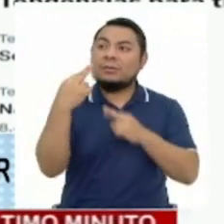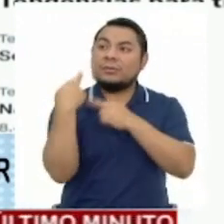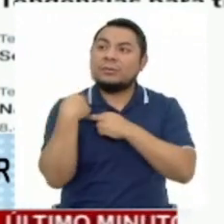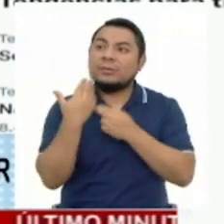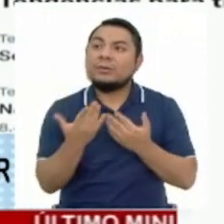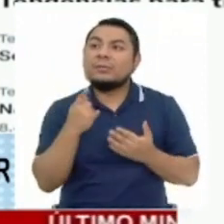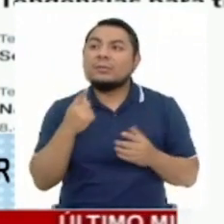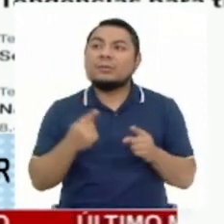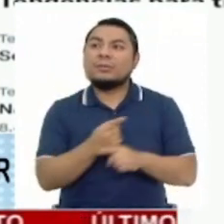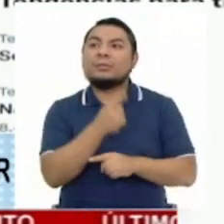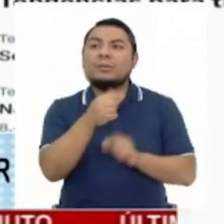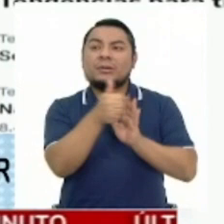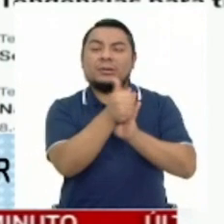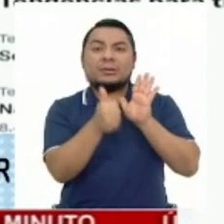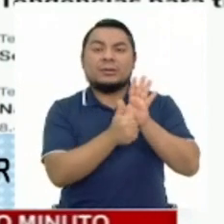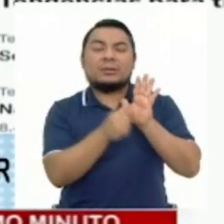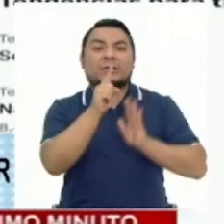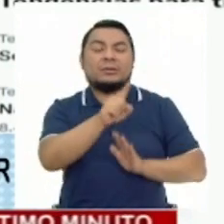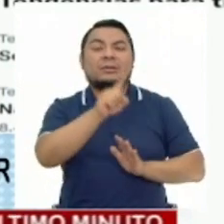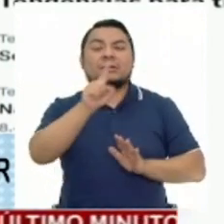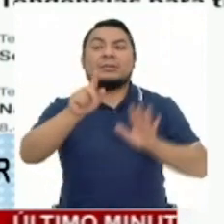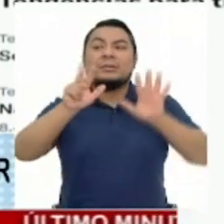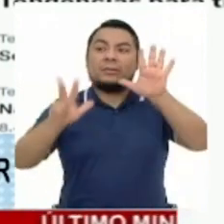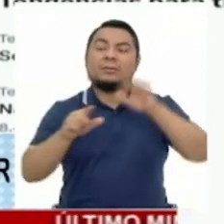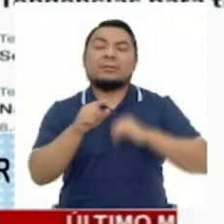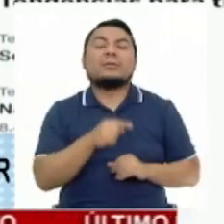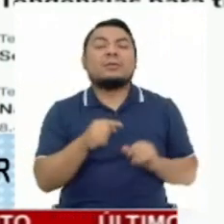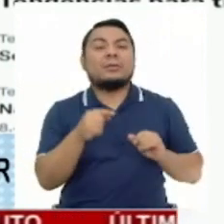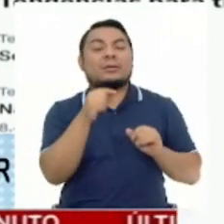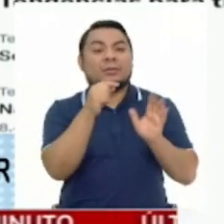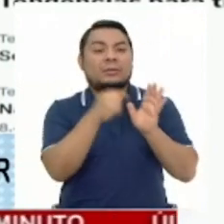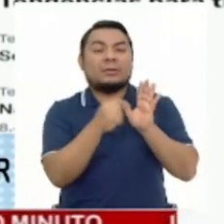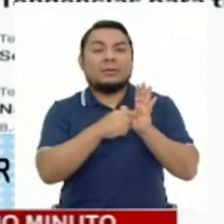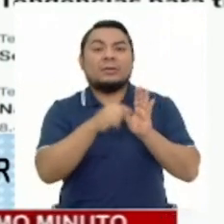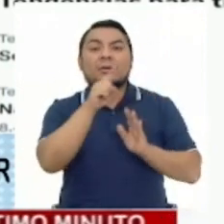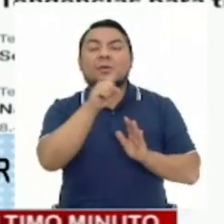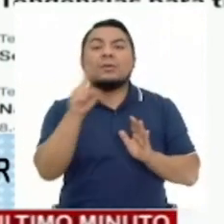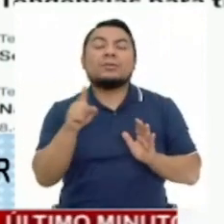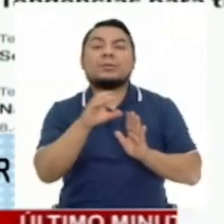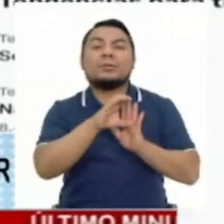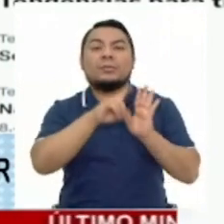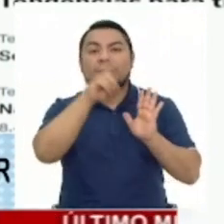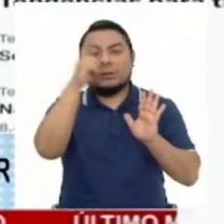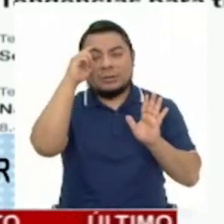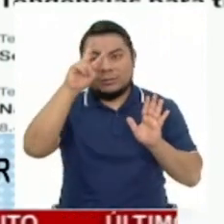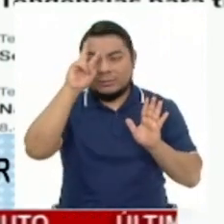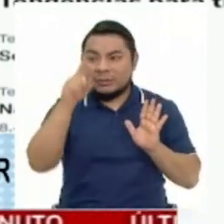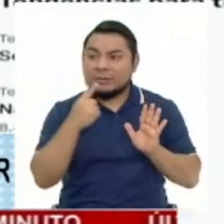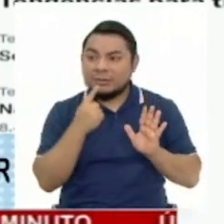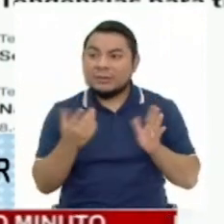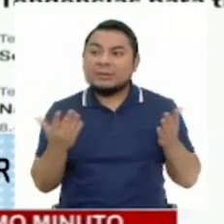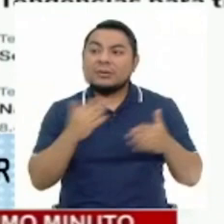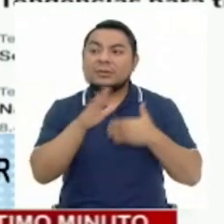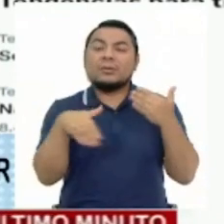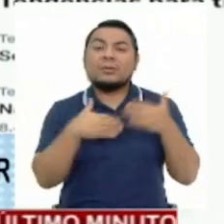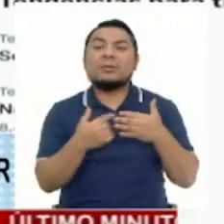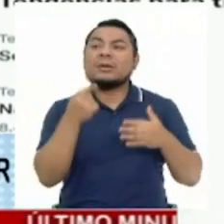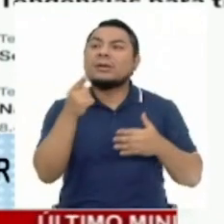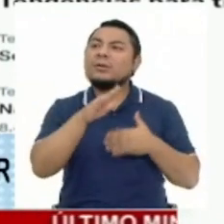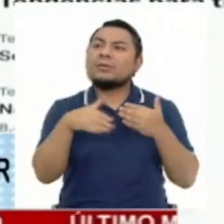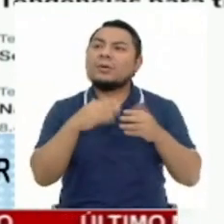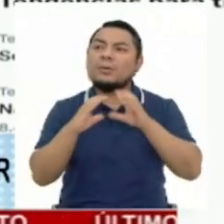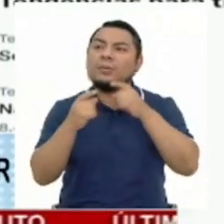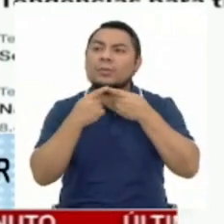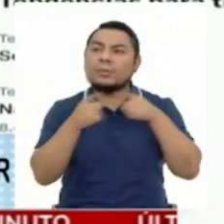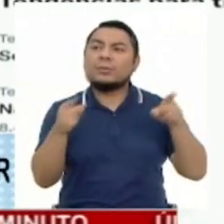por transgredir el artículo 118, inciso 11 de la Constitución Política del Perú, arroba Diario Correo, Política Exitosa, todos los